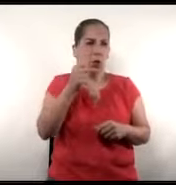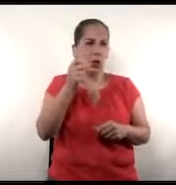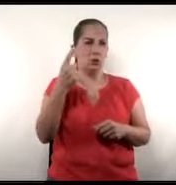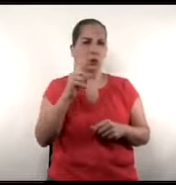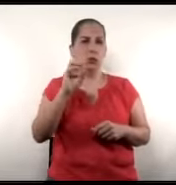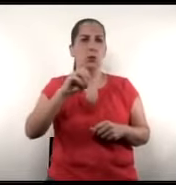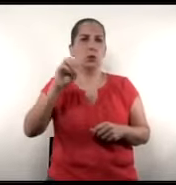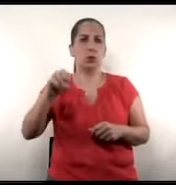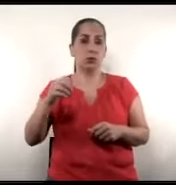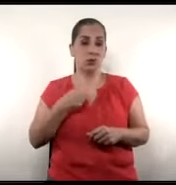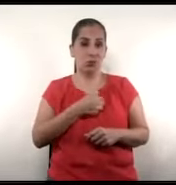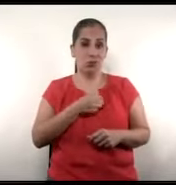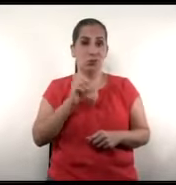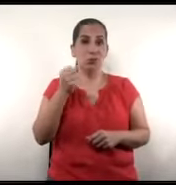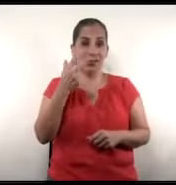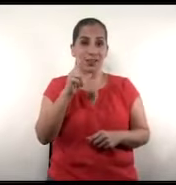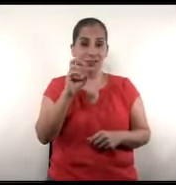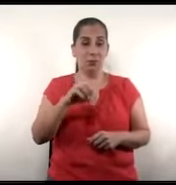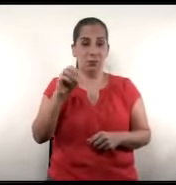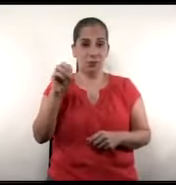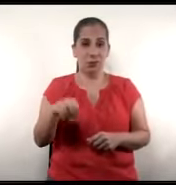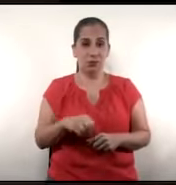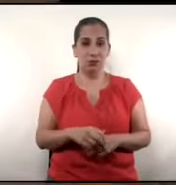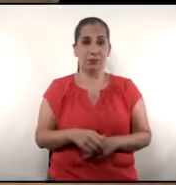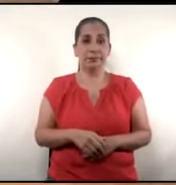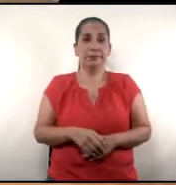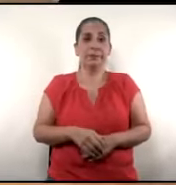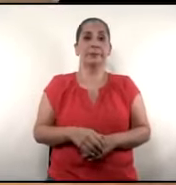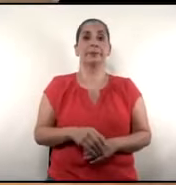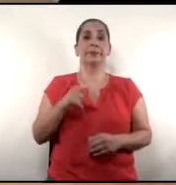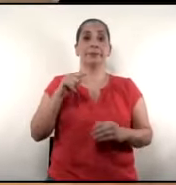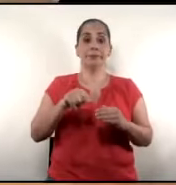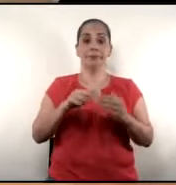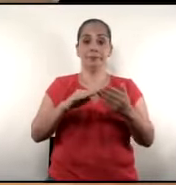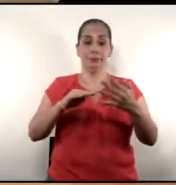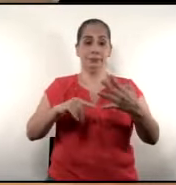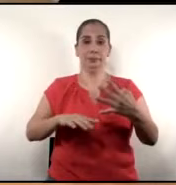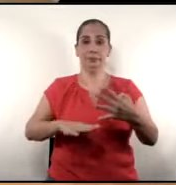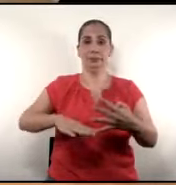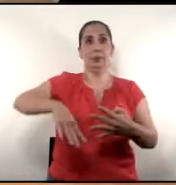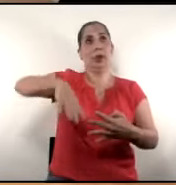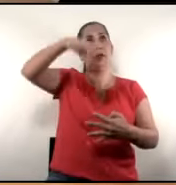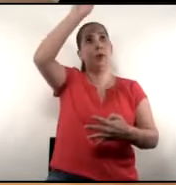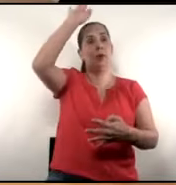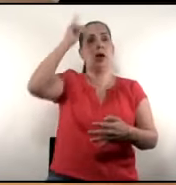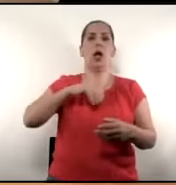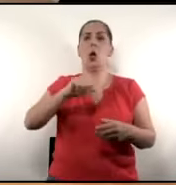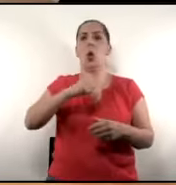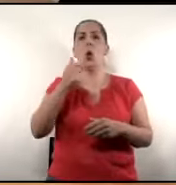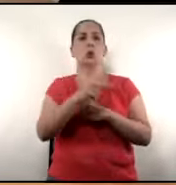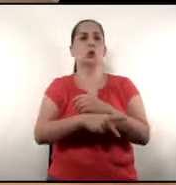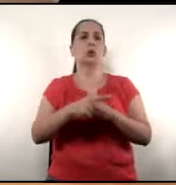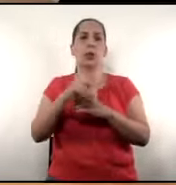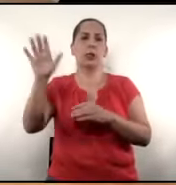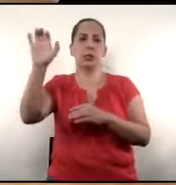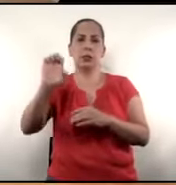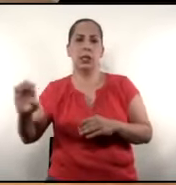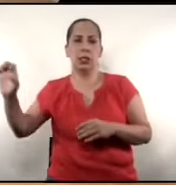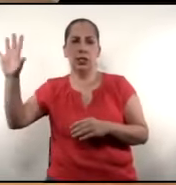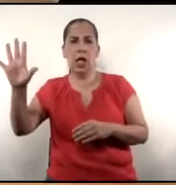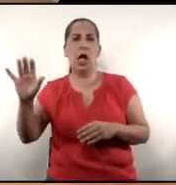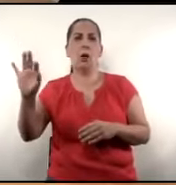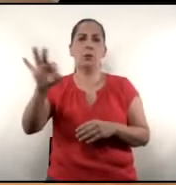10-11%. Nosotros en un 13%. Y de ahí para arriba usted tiene países como los escandinavos, como Francia, que